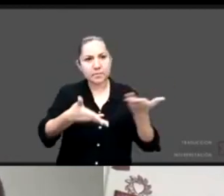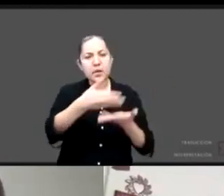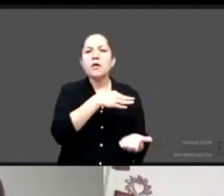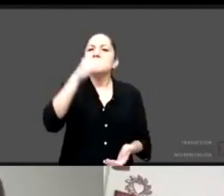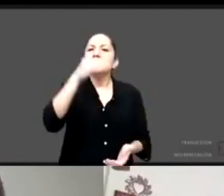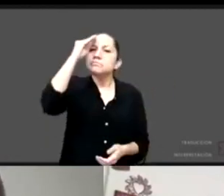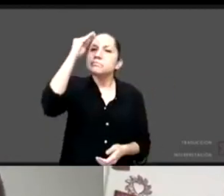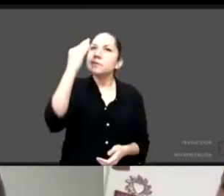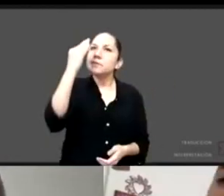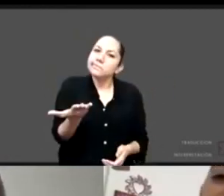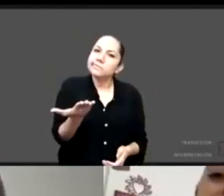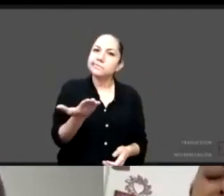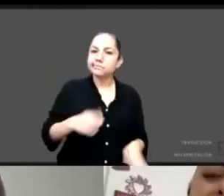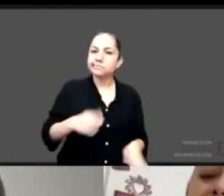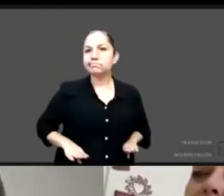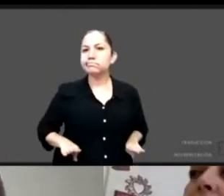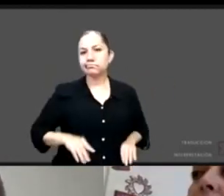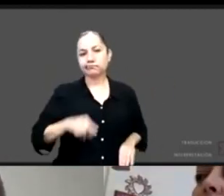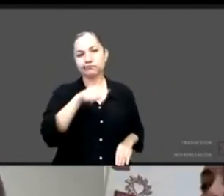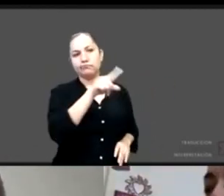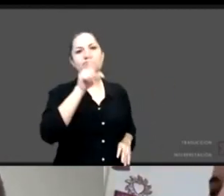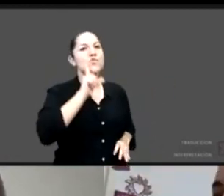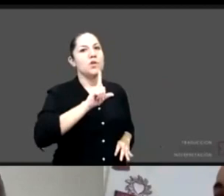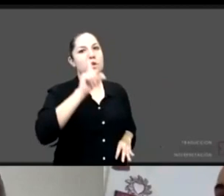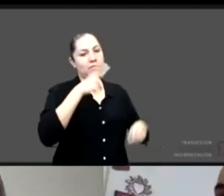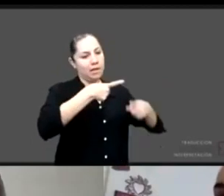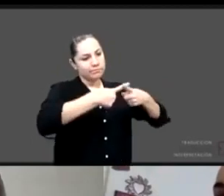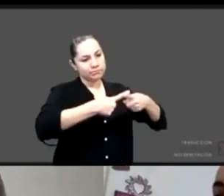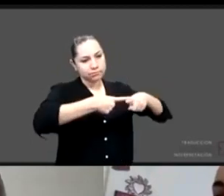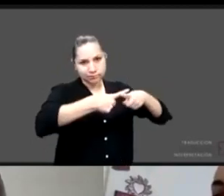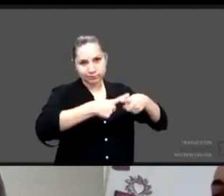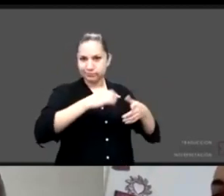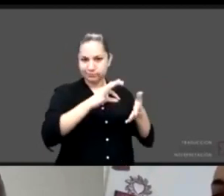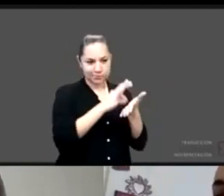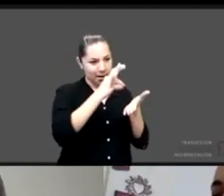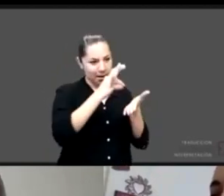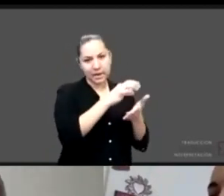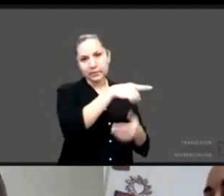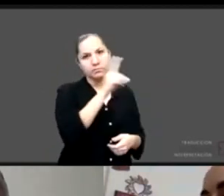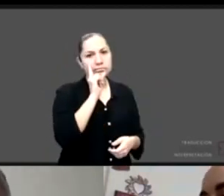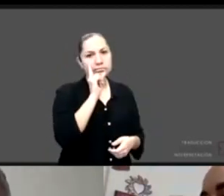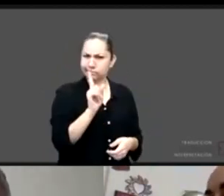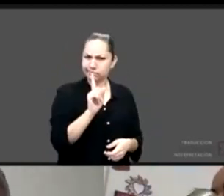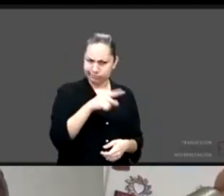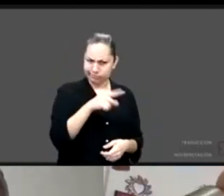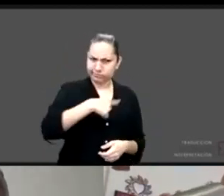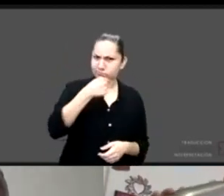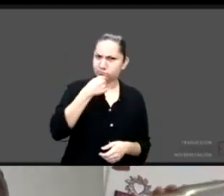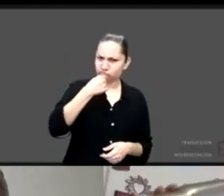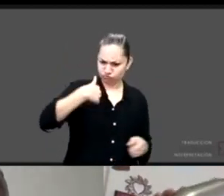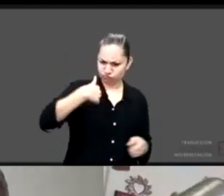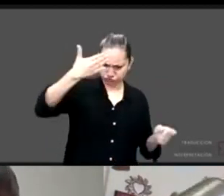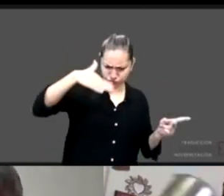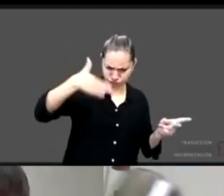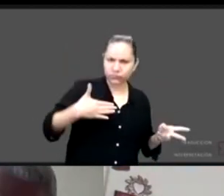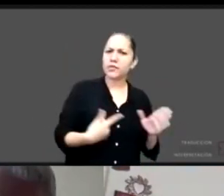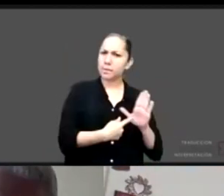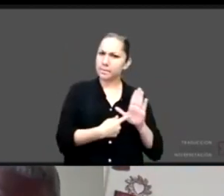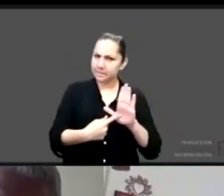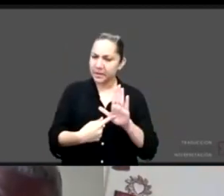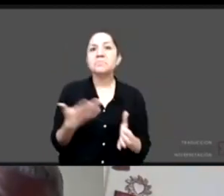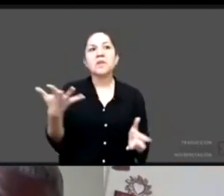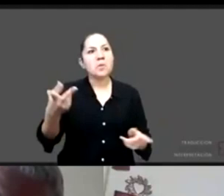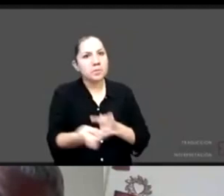Y en una entrevista que se hizo con estos niños, pues, oye, ¿por qué te gusta hilar, no? ¿Tu familia se dedica a